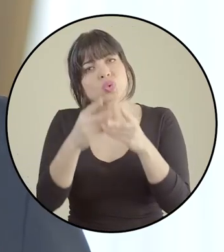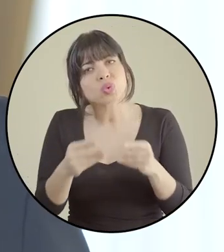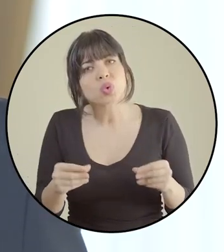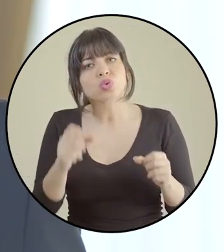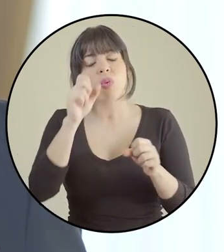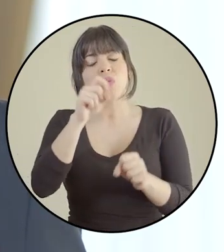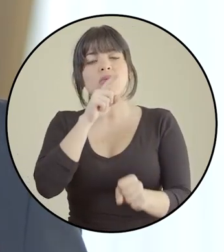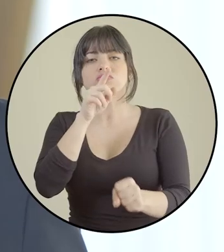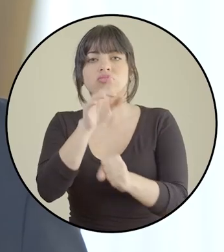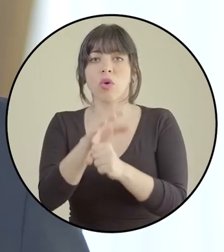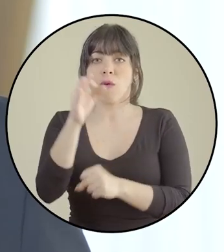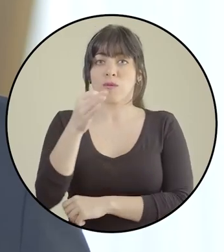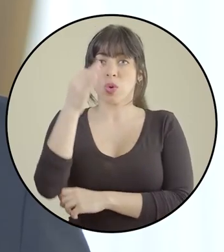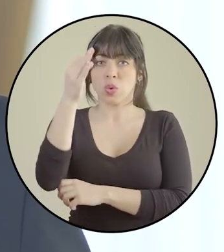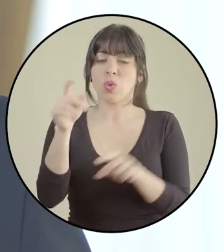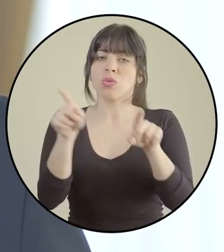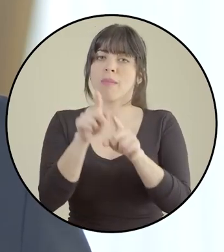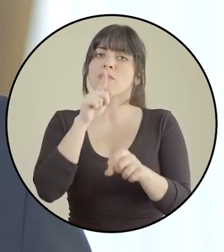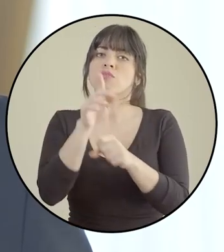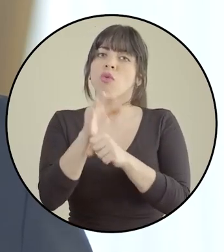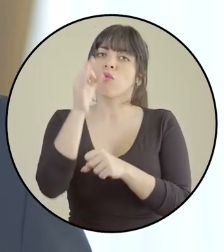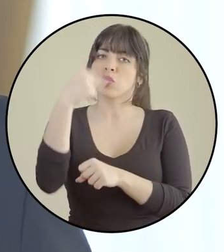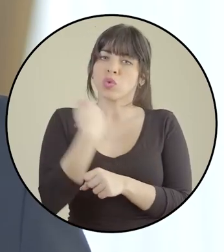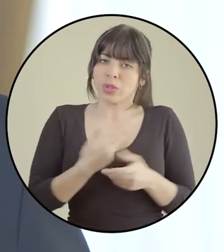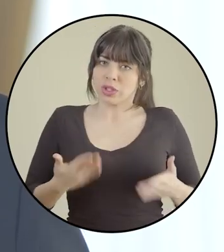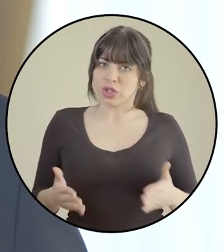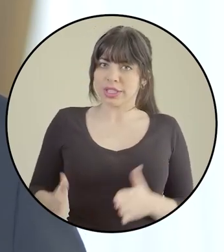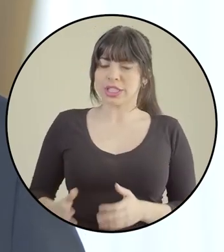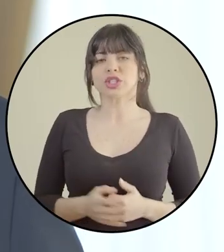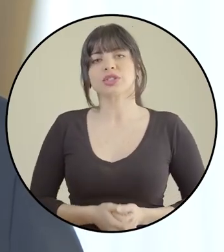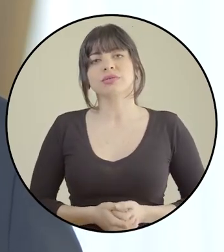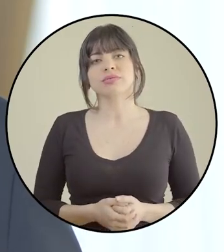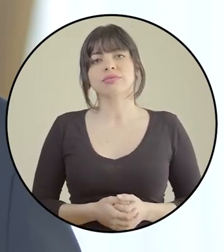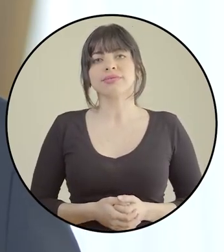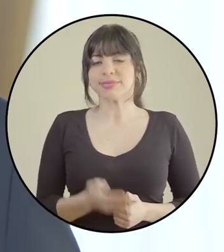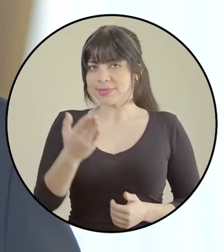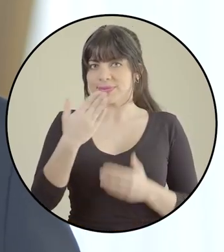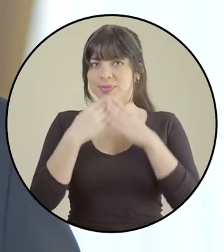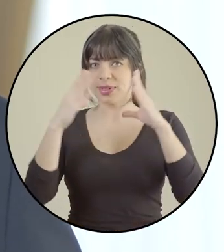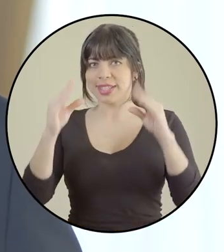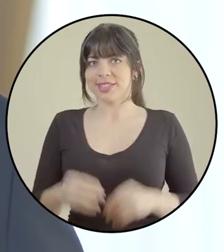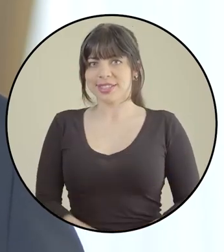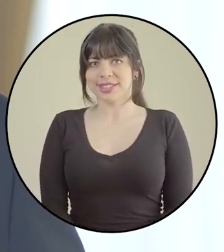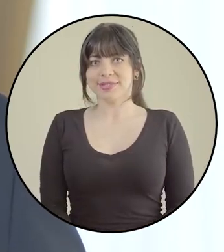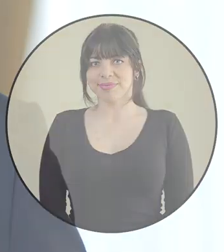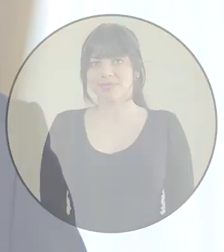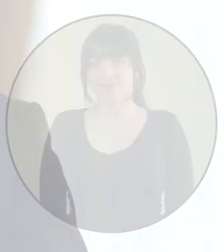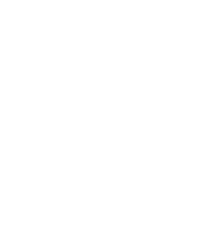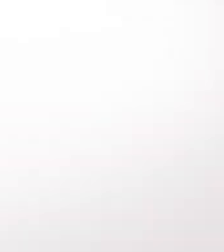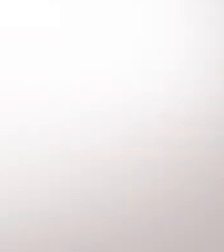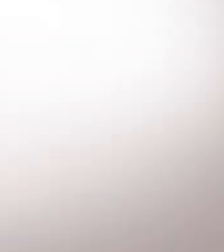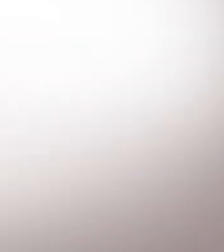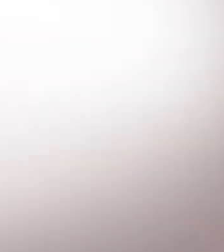y lograr soluciones que garanticen nuestro futuro y el de nuestros hijos e hijas. Que pasen buenas noches.